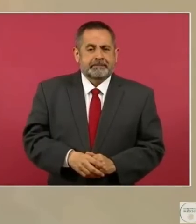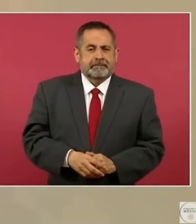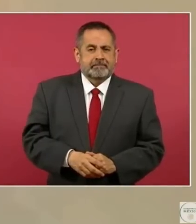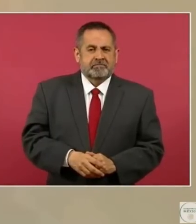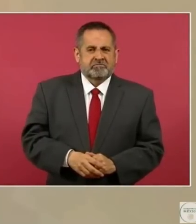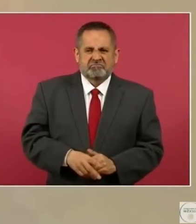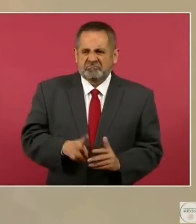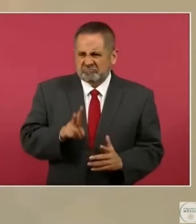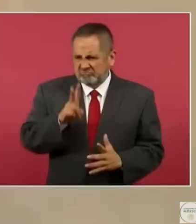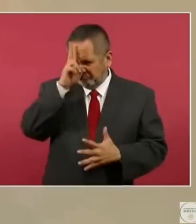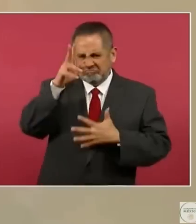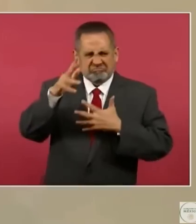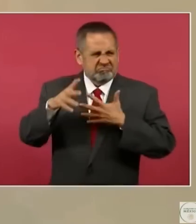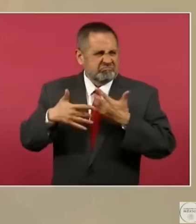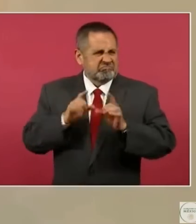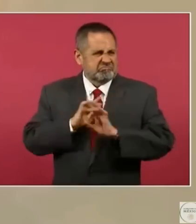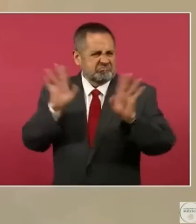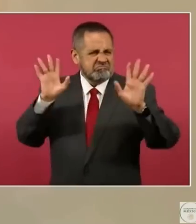Violento,